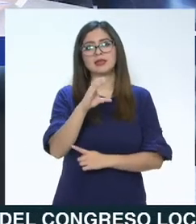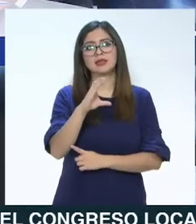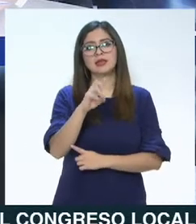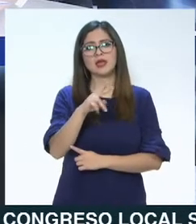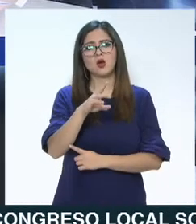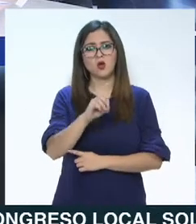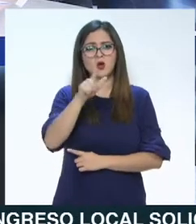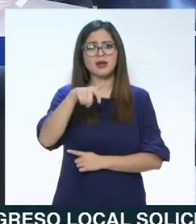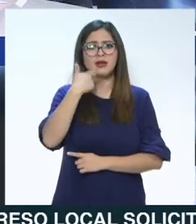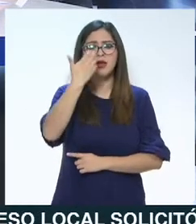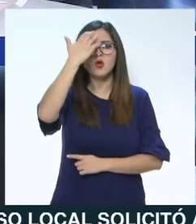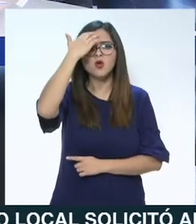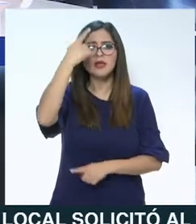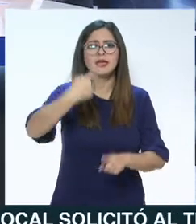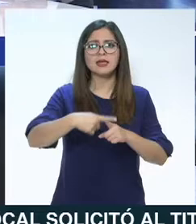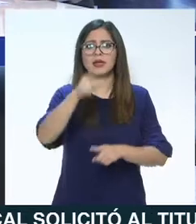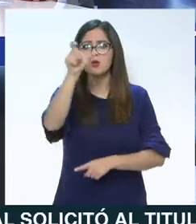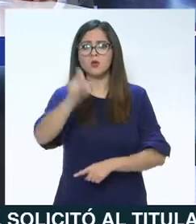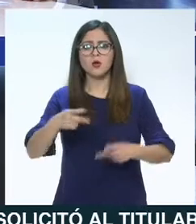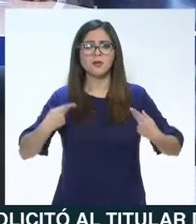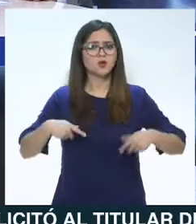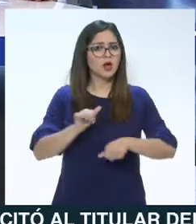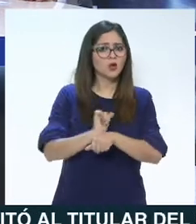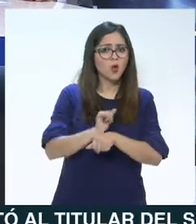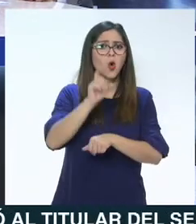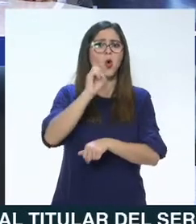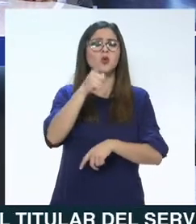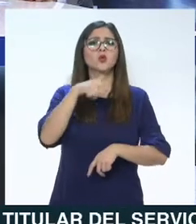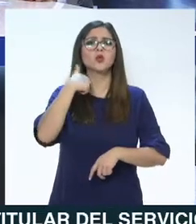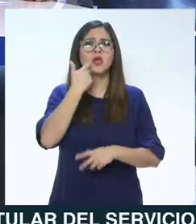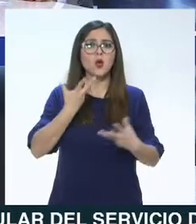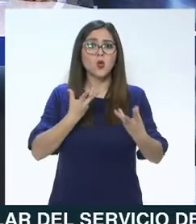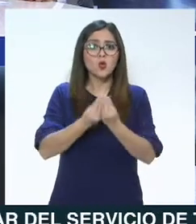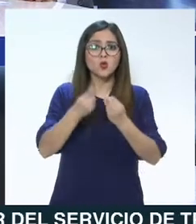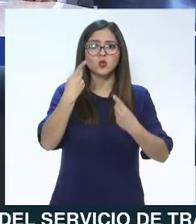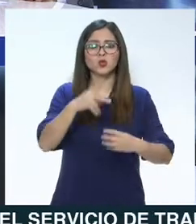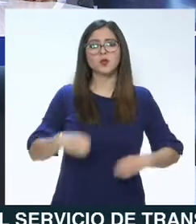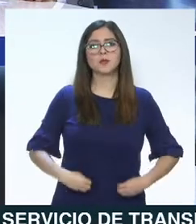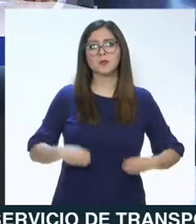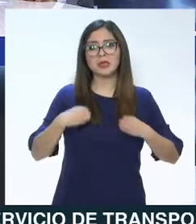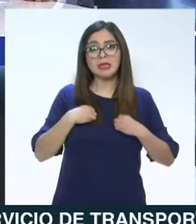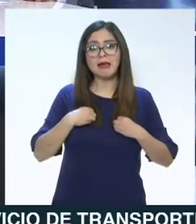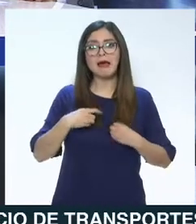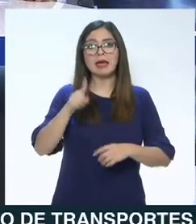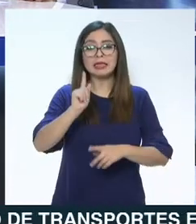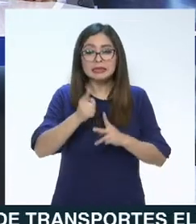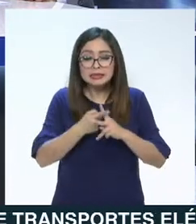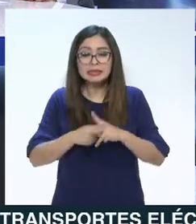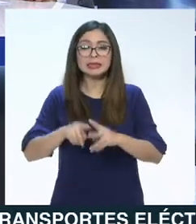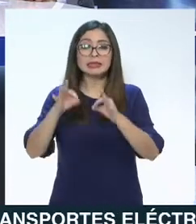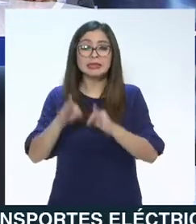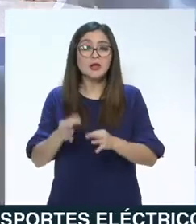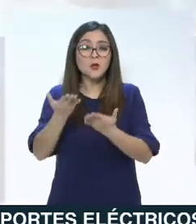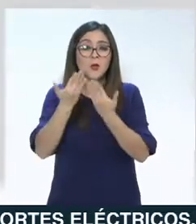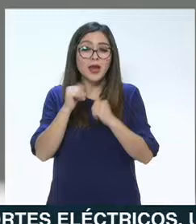¿Quiere conocerlos? ¿Quiere saber de qué se trata? O si usted quiere comenzar una vida desde cero, esta es una buena referencia, véanlo.